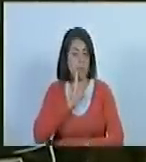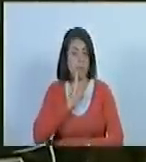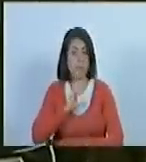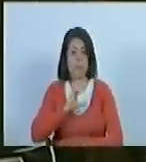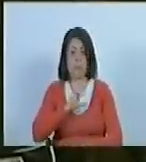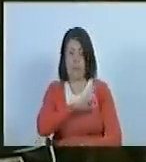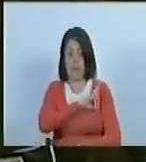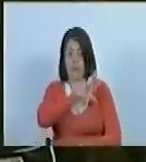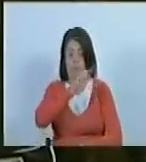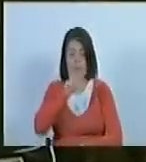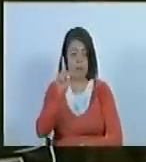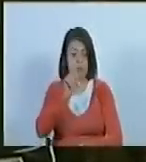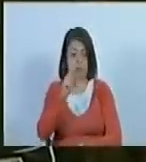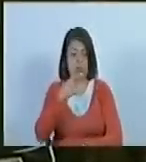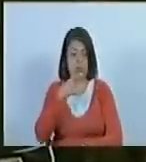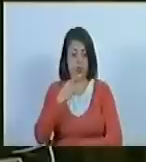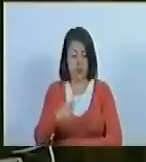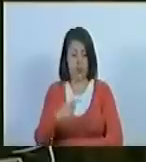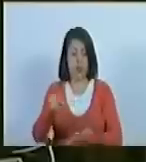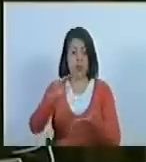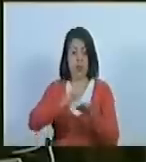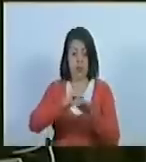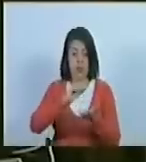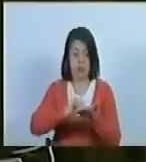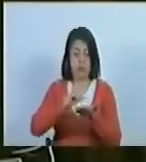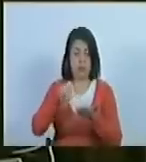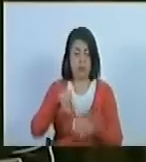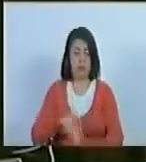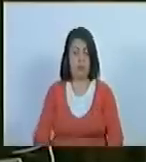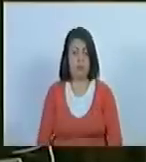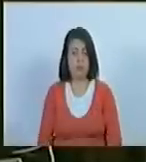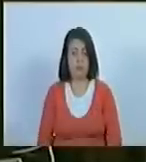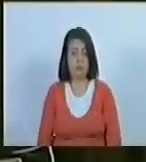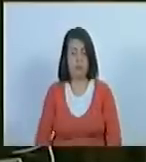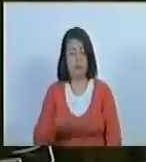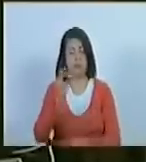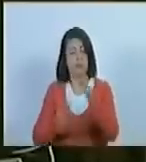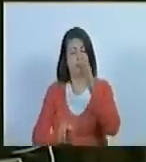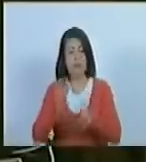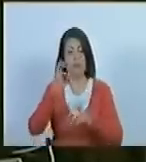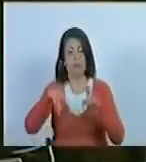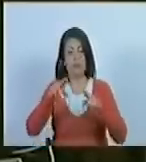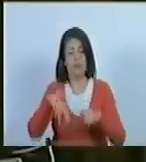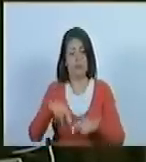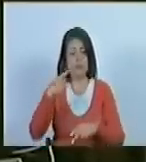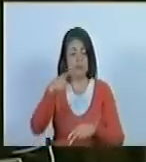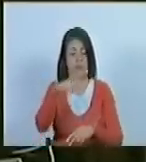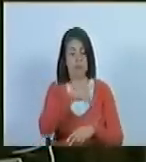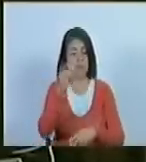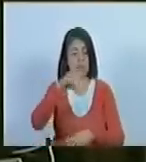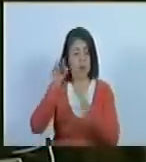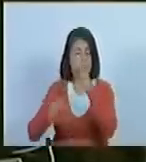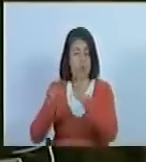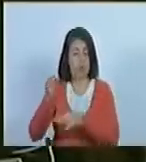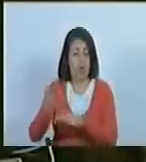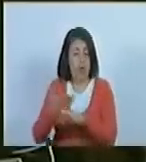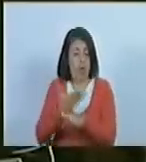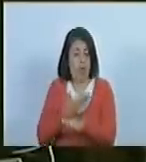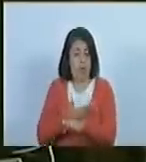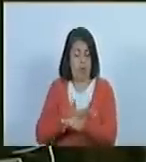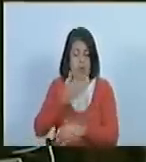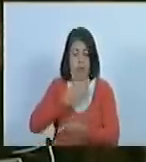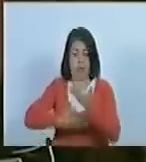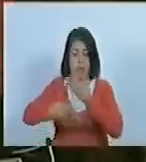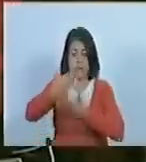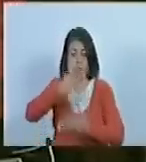el comandante nos decía y nos recordaba: la justicia nunca habrá sido justicia sin